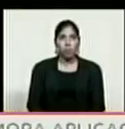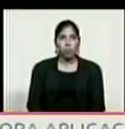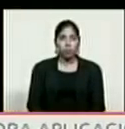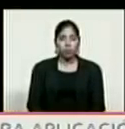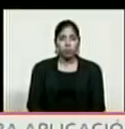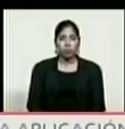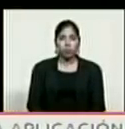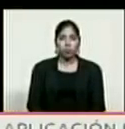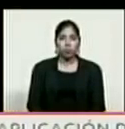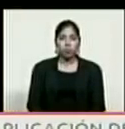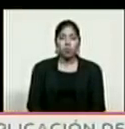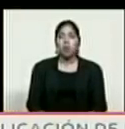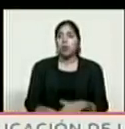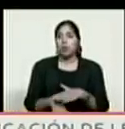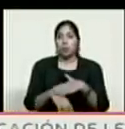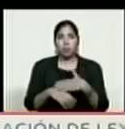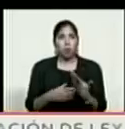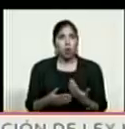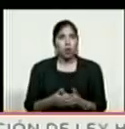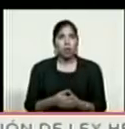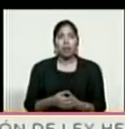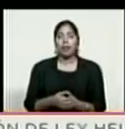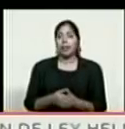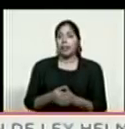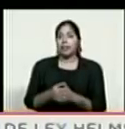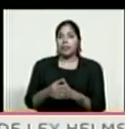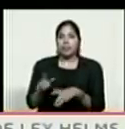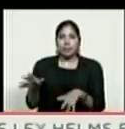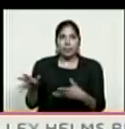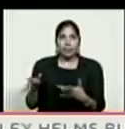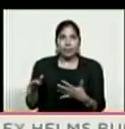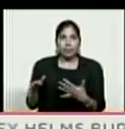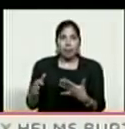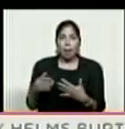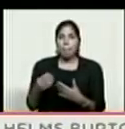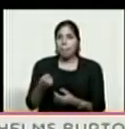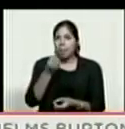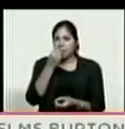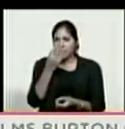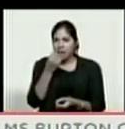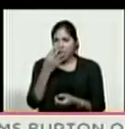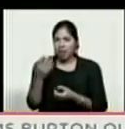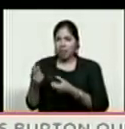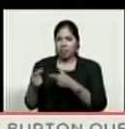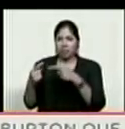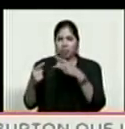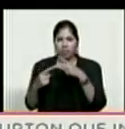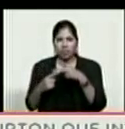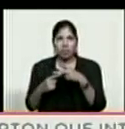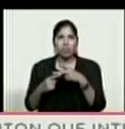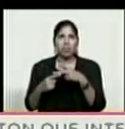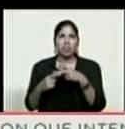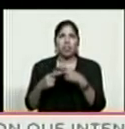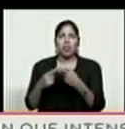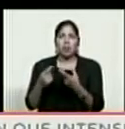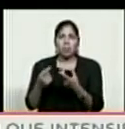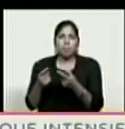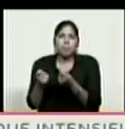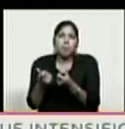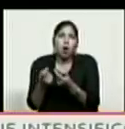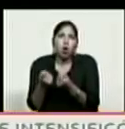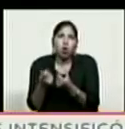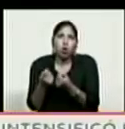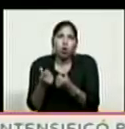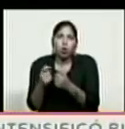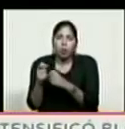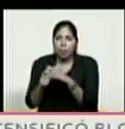porque en Santa Fe, en Prados del Este, en Terrazas del Club Hípico, no viven muchos chavistas, hay algunos, claro, chavistas hay por